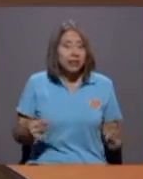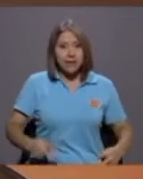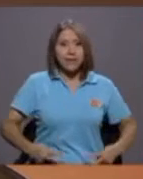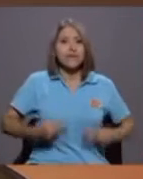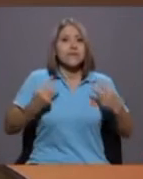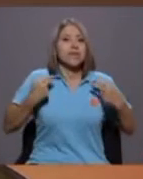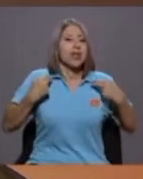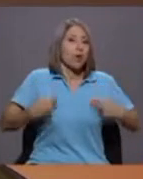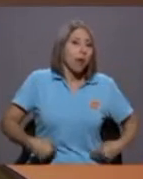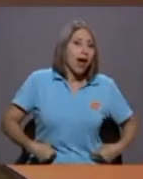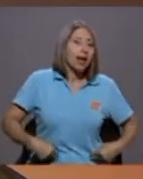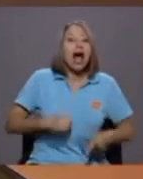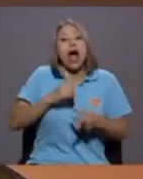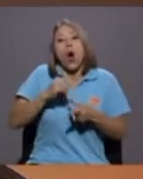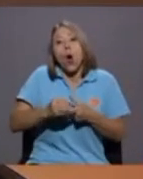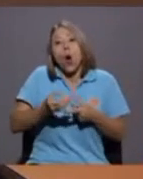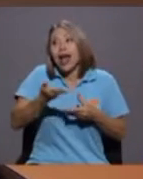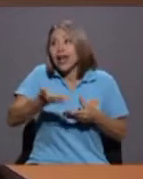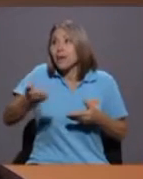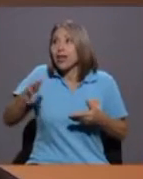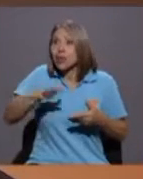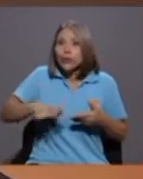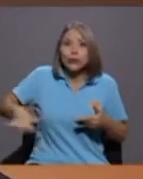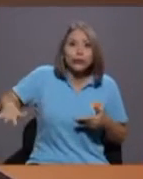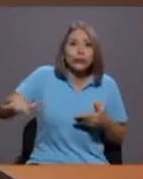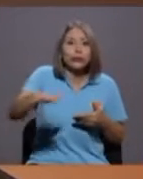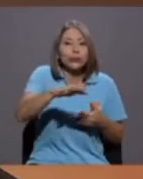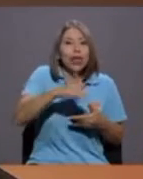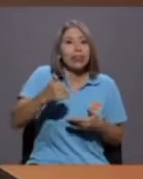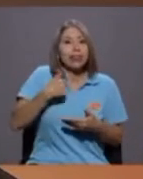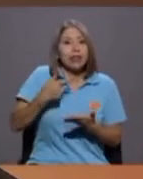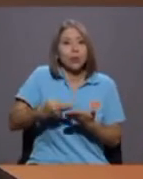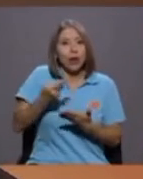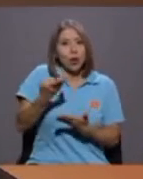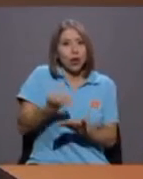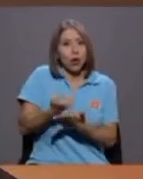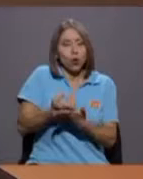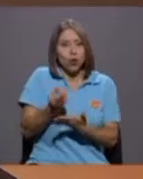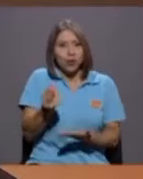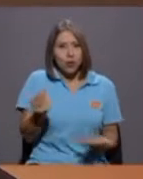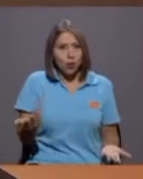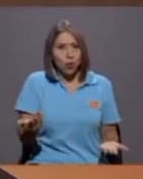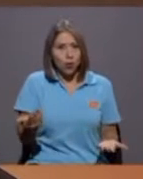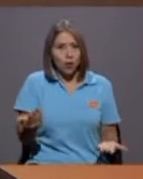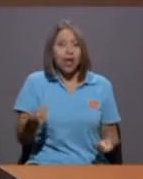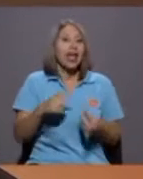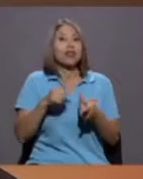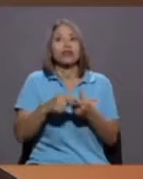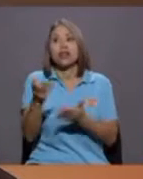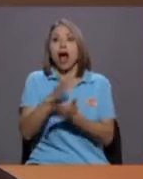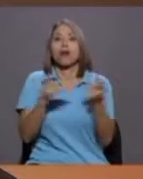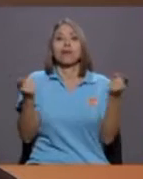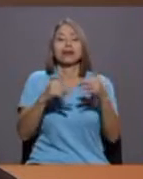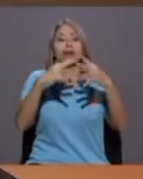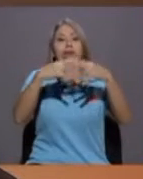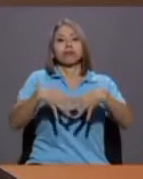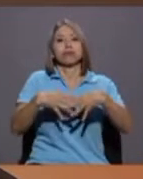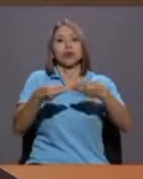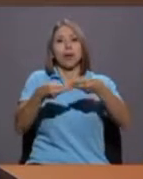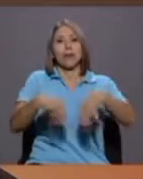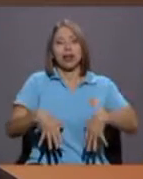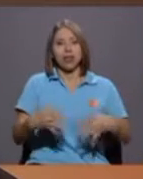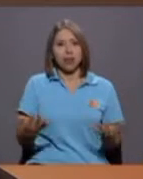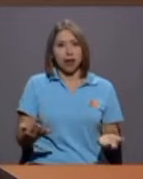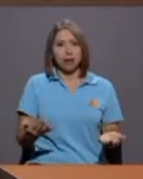del entorno al cual le hemos dado una significancia y un valor económico y que se nos presentan como una pérdida. De tal manera